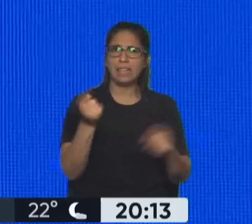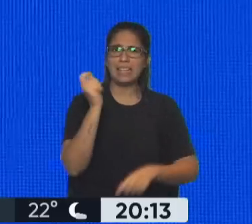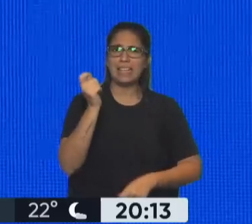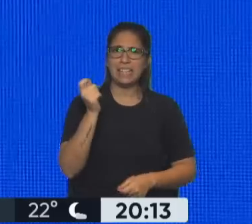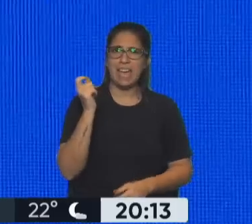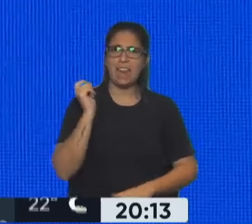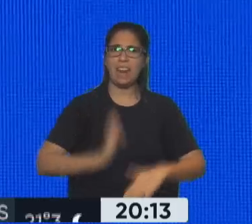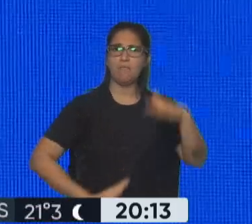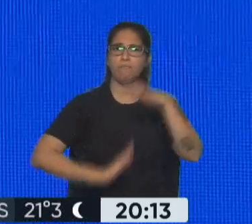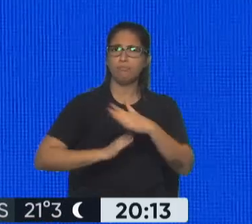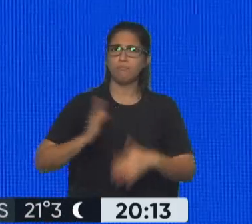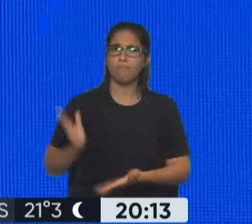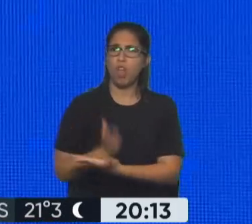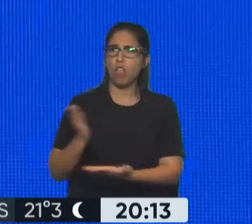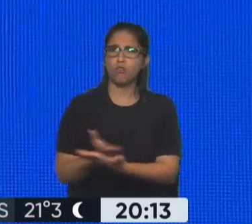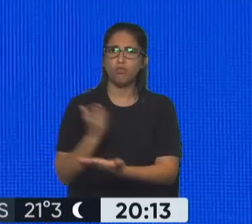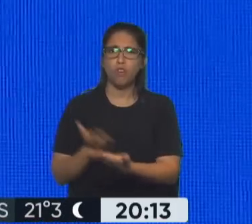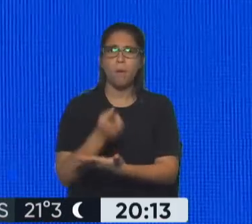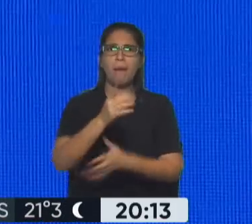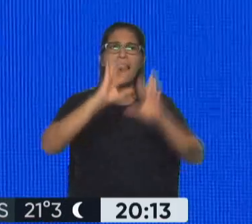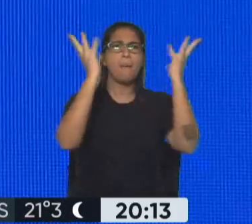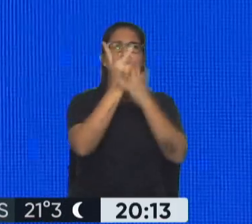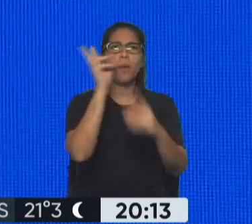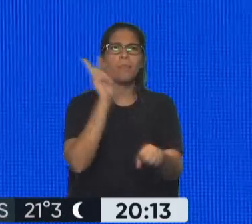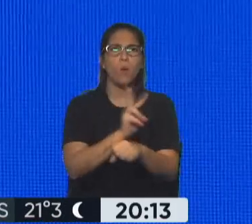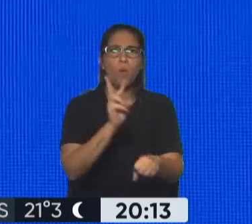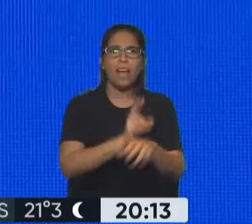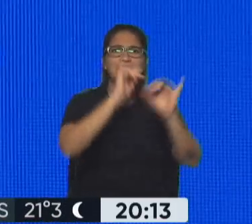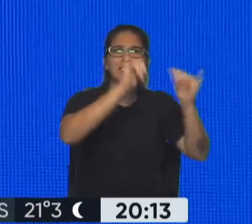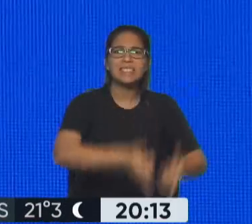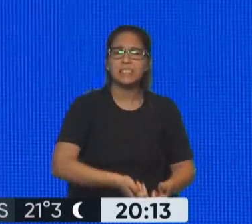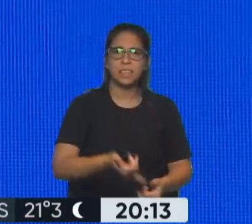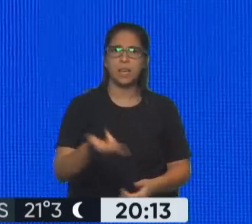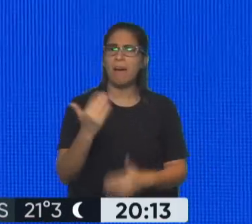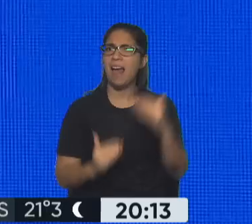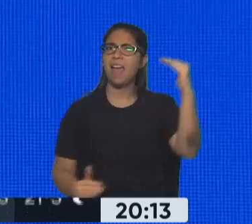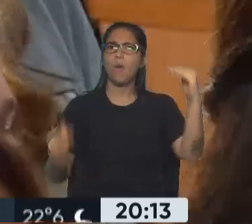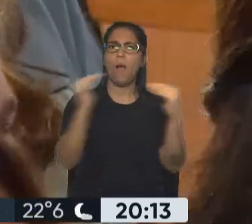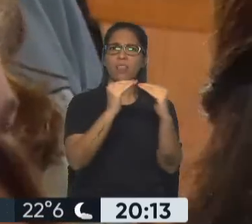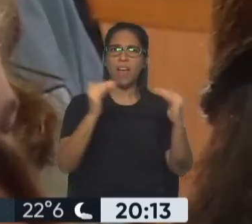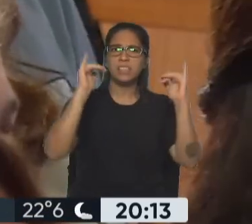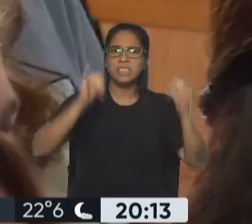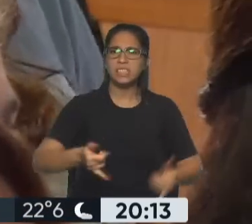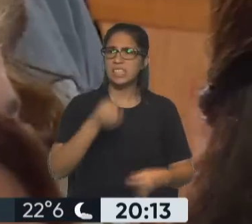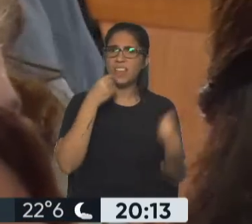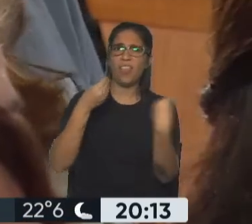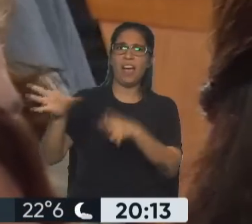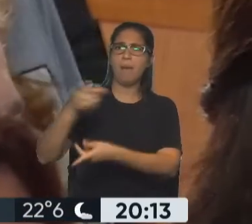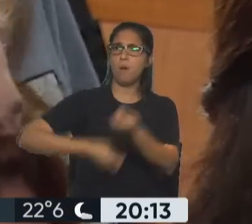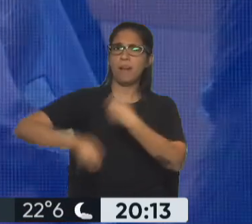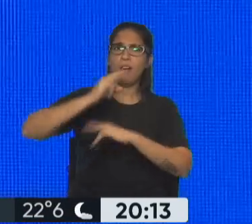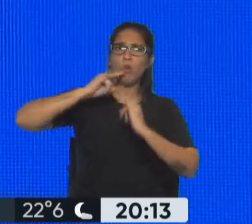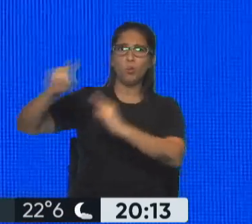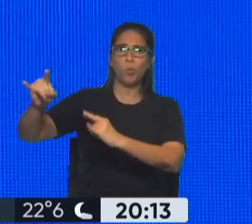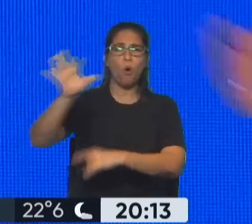procesos de producción para no dañar tanto el medio ambiente, para que haya mayor igualdad. Si los dejamos a los mercados